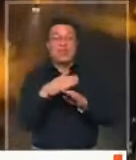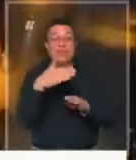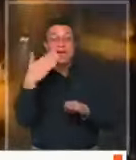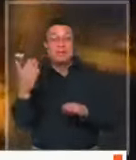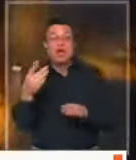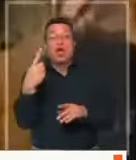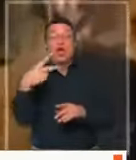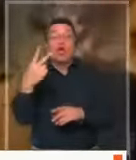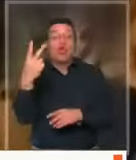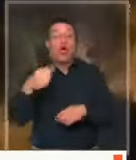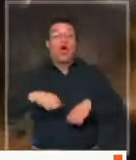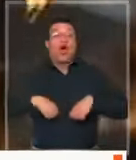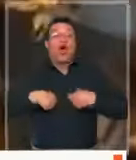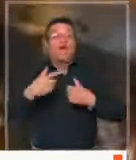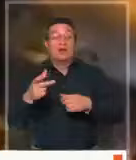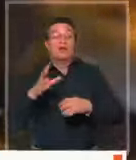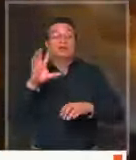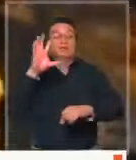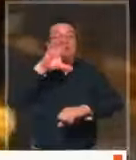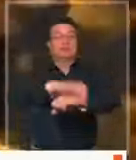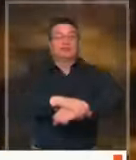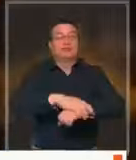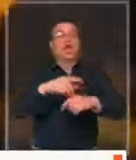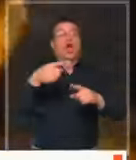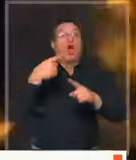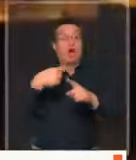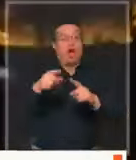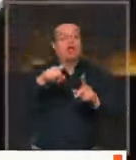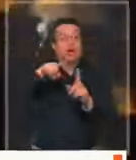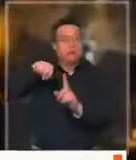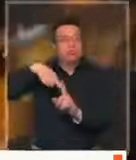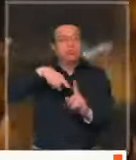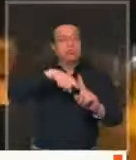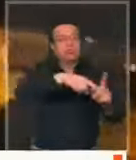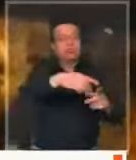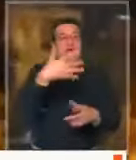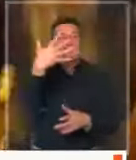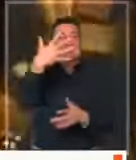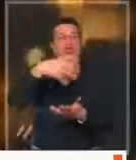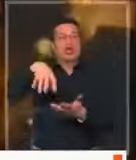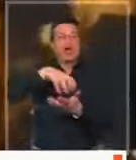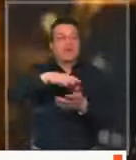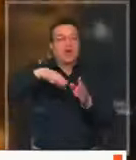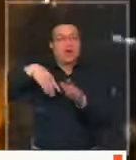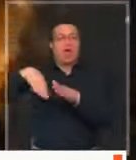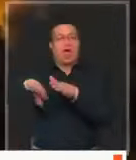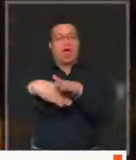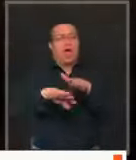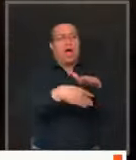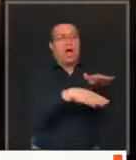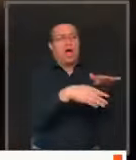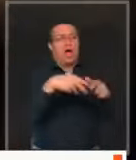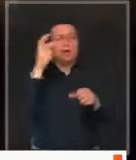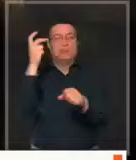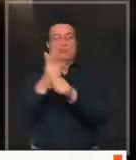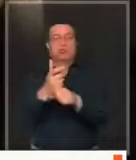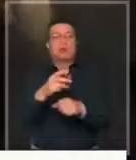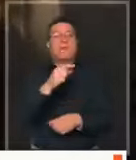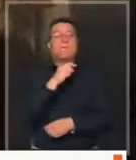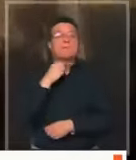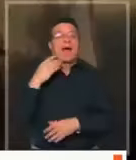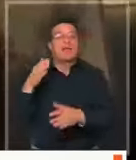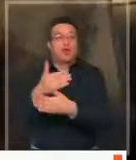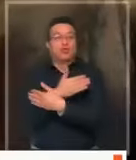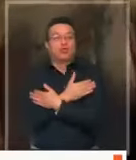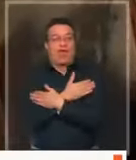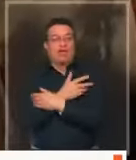otros dos jóvenes fueran capturados en otra persecución por cinco comunas tras el robo de un auto empadrutado.